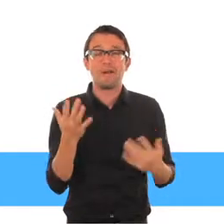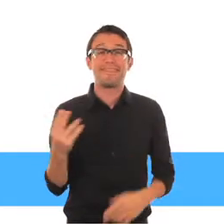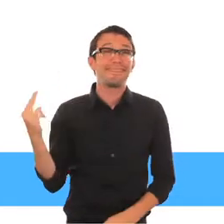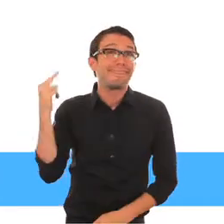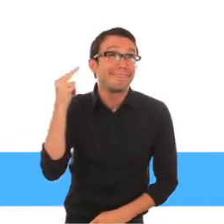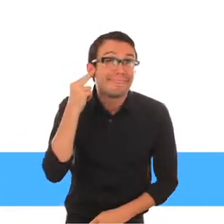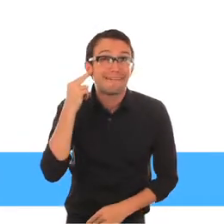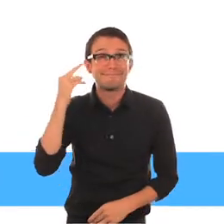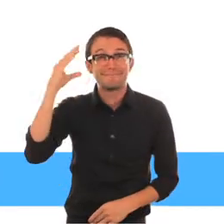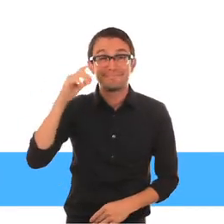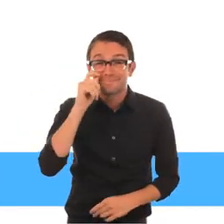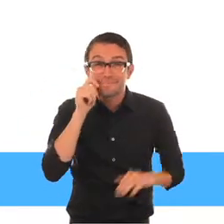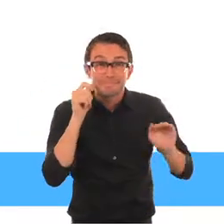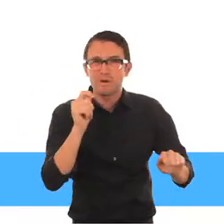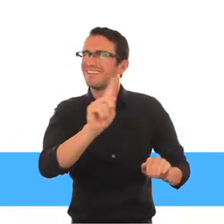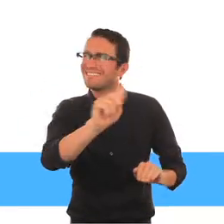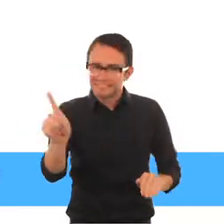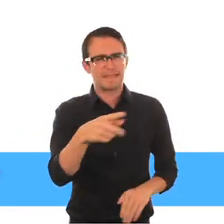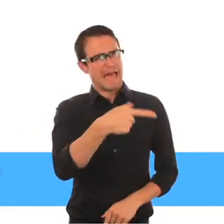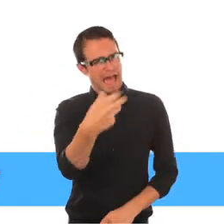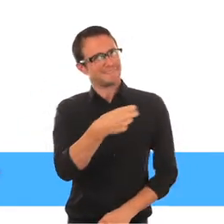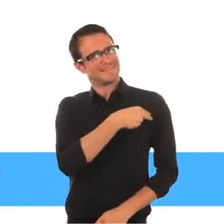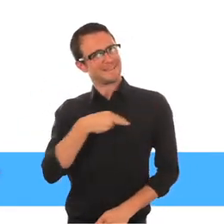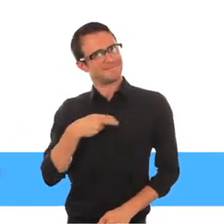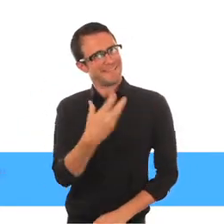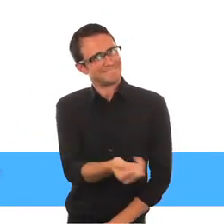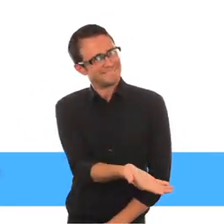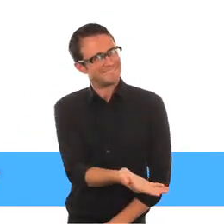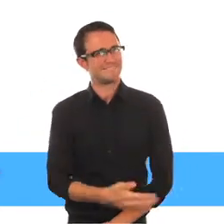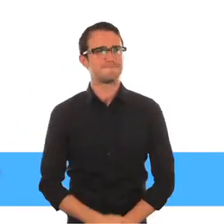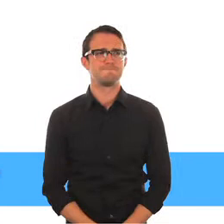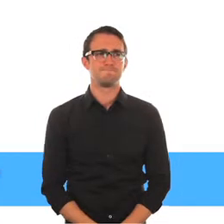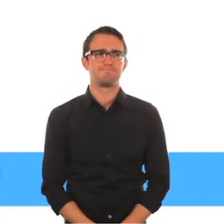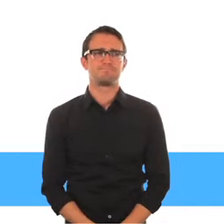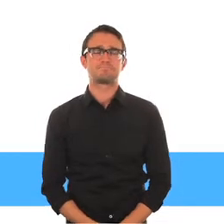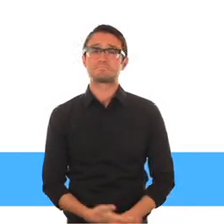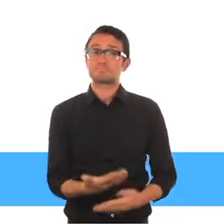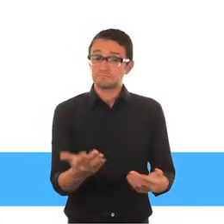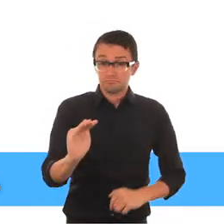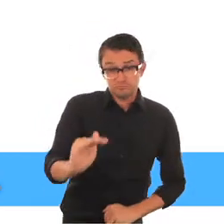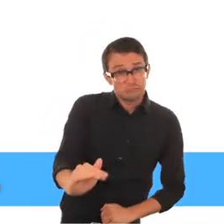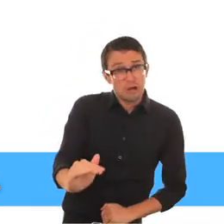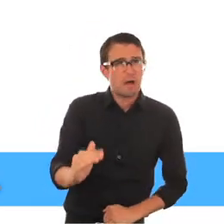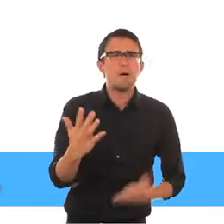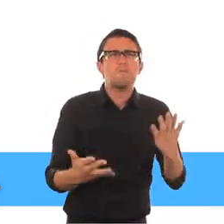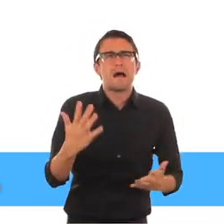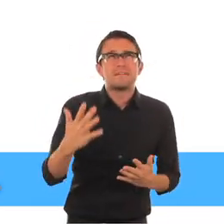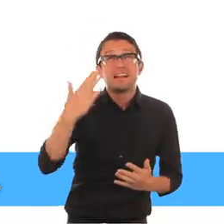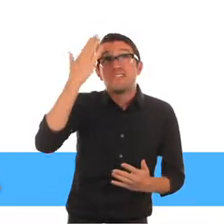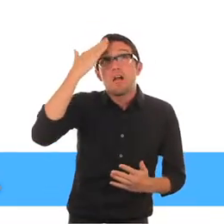con adultos con discapacidad, como si fueran niños que no pueden entender bien las cosas o actuar por sí mismos. Eso suena